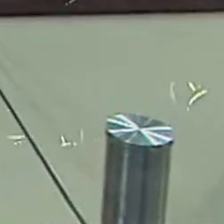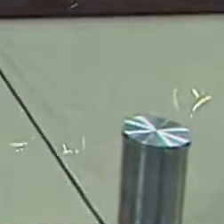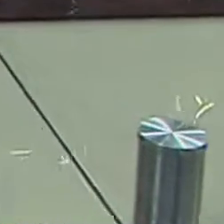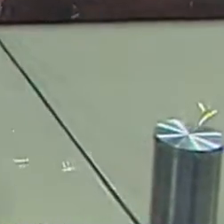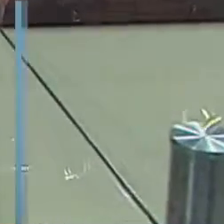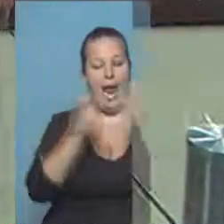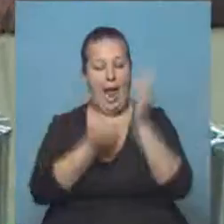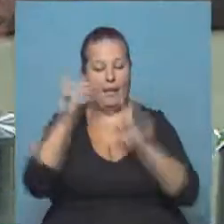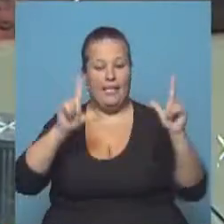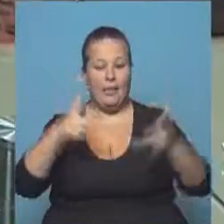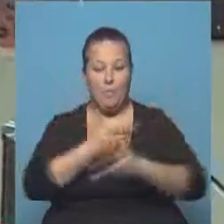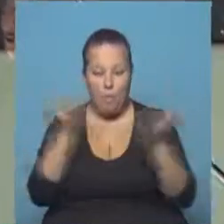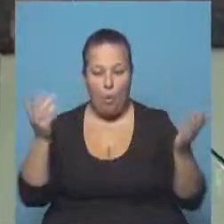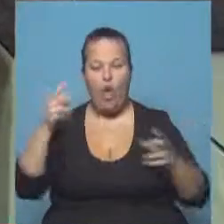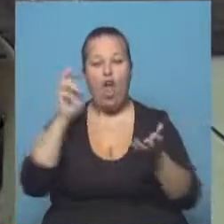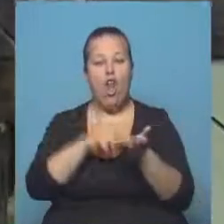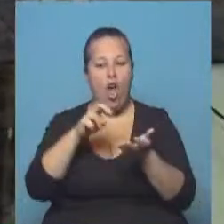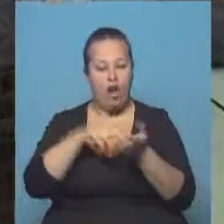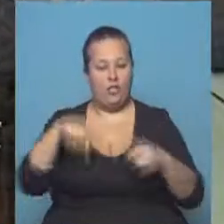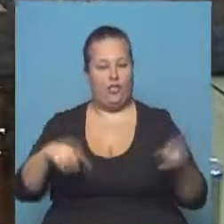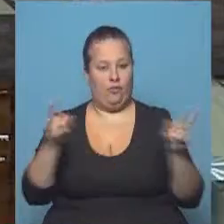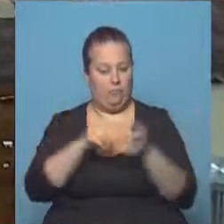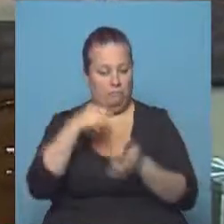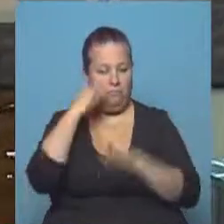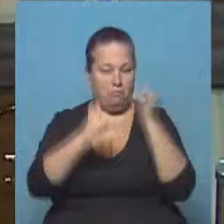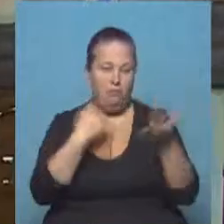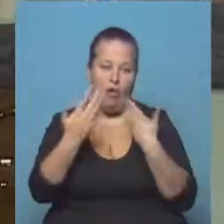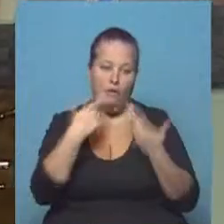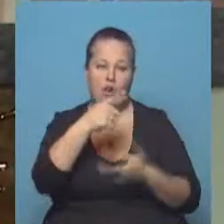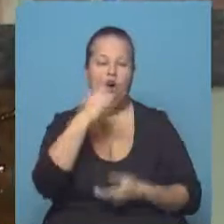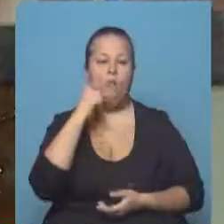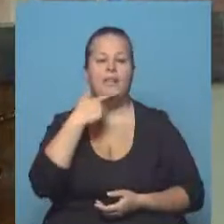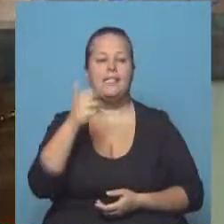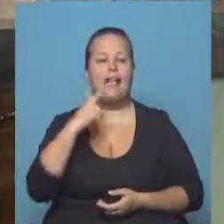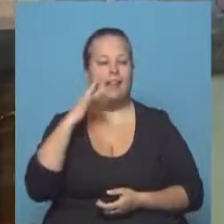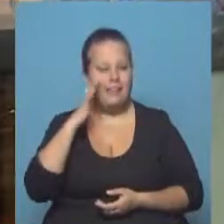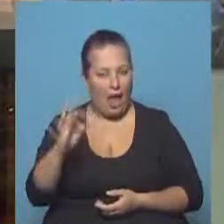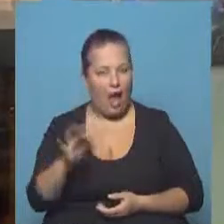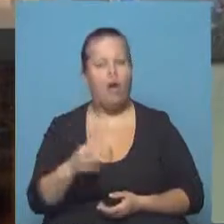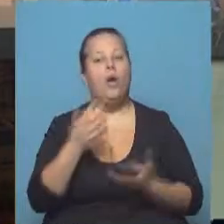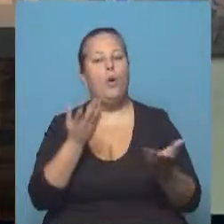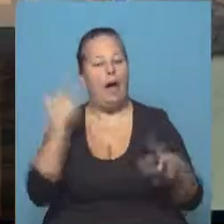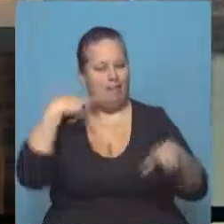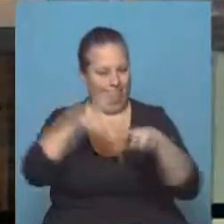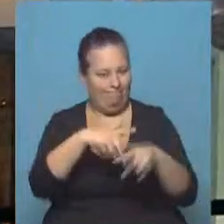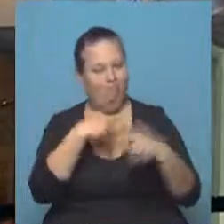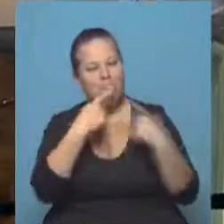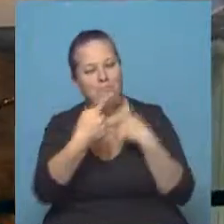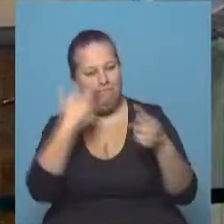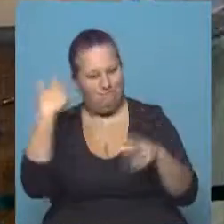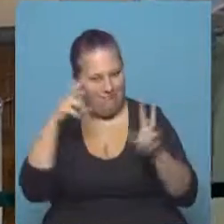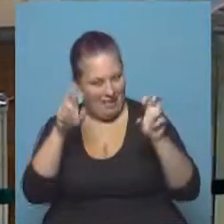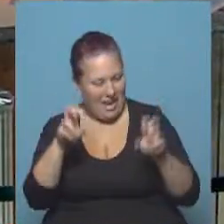Primera mañana de la televisión pública, las noticias. En esta edición seguimos dialogando con Santiago Cobaldov. Santiago, habían quedado algunas cuestiones